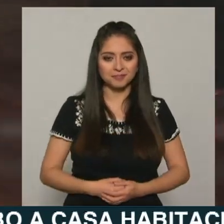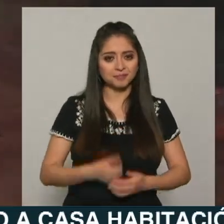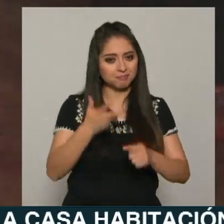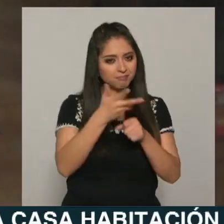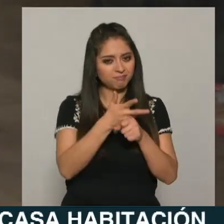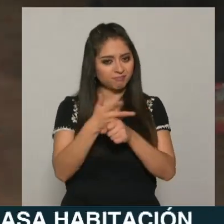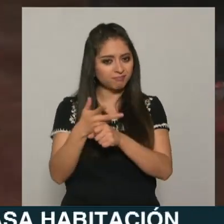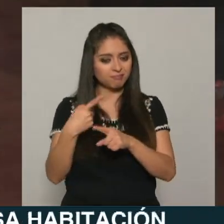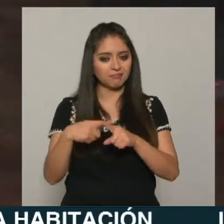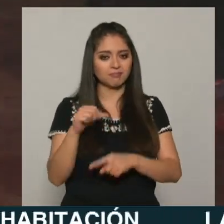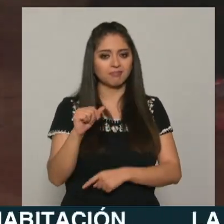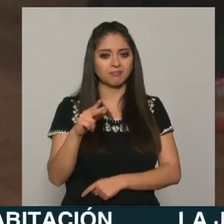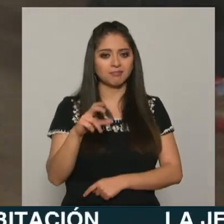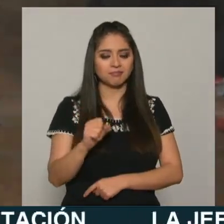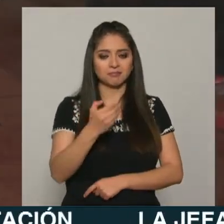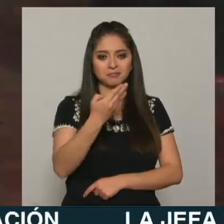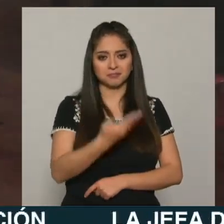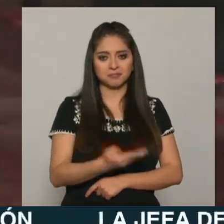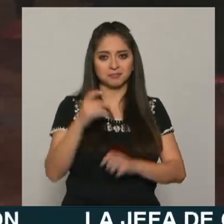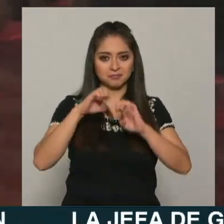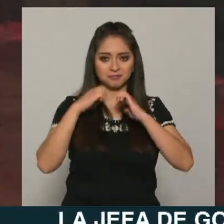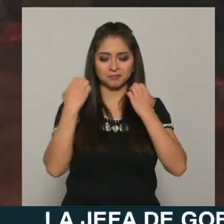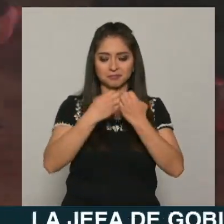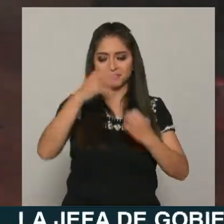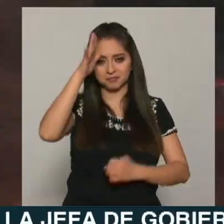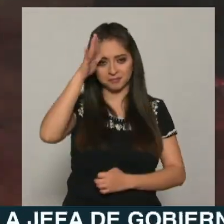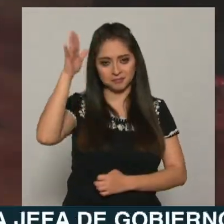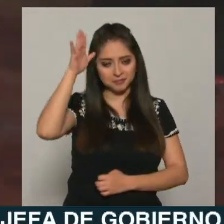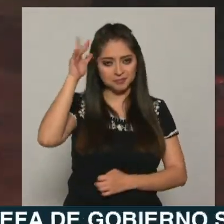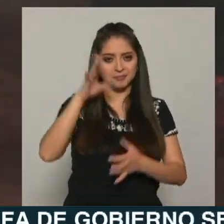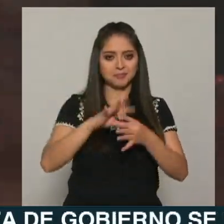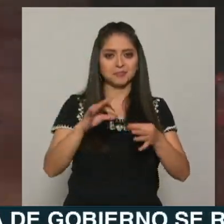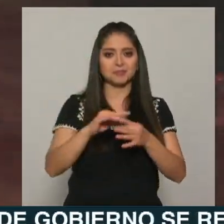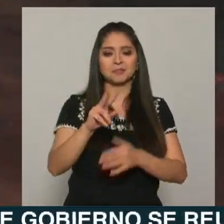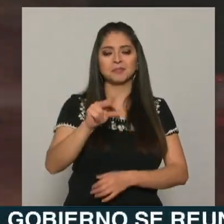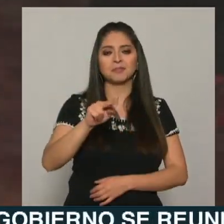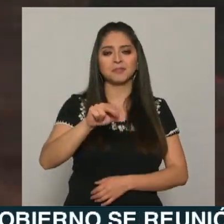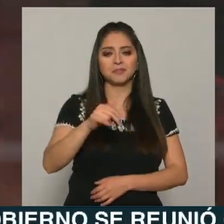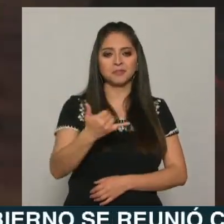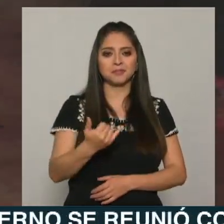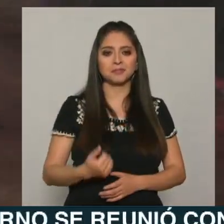imágenes, Andrés Brito, desde el Estadio Azteca, reportó Diana Izárate.